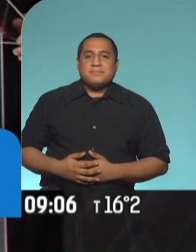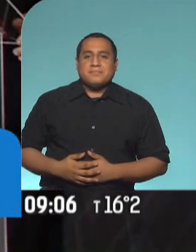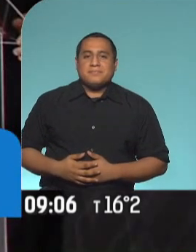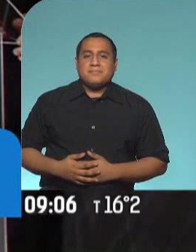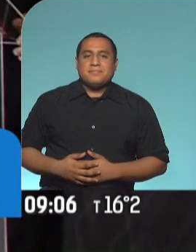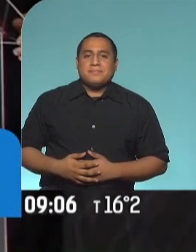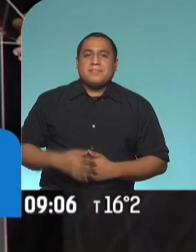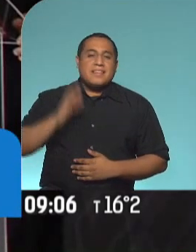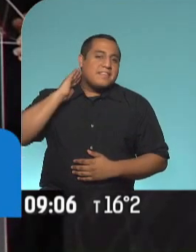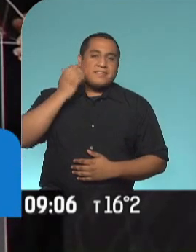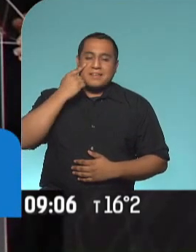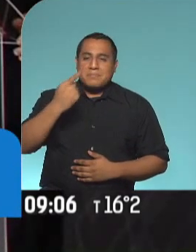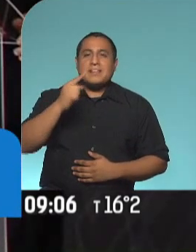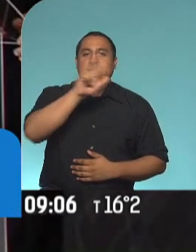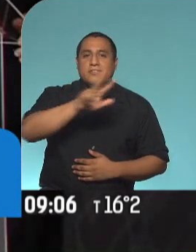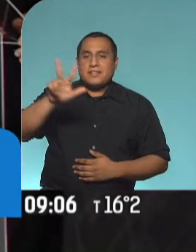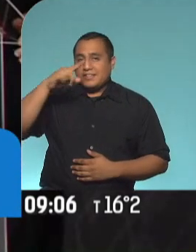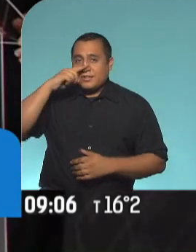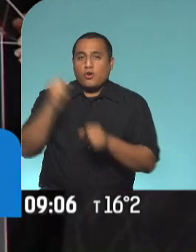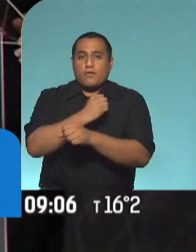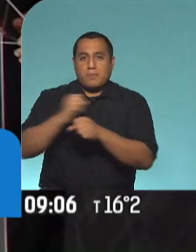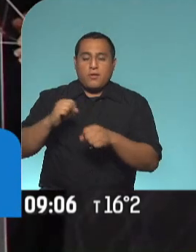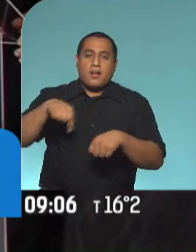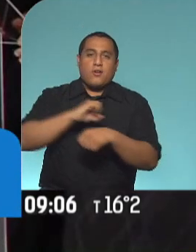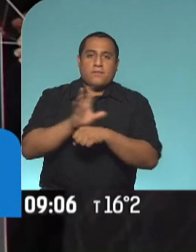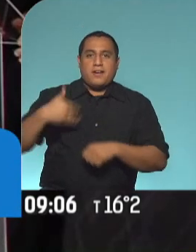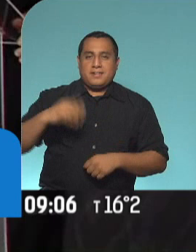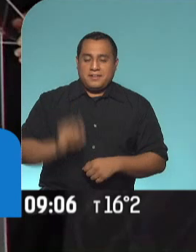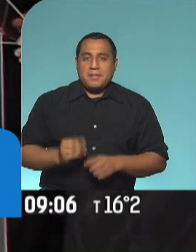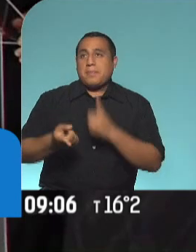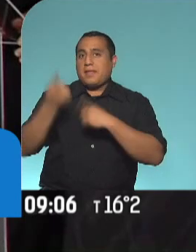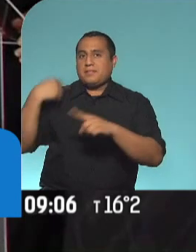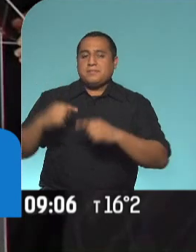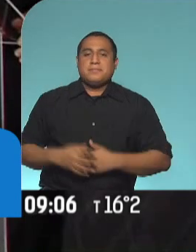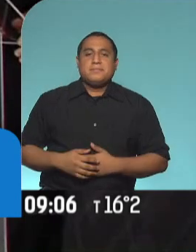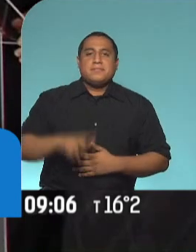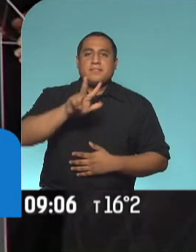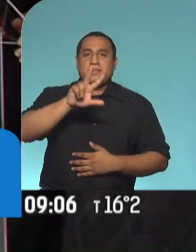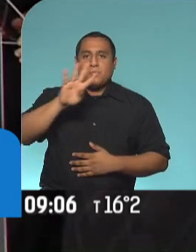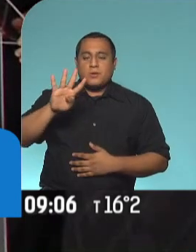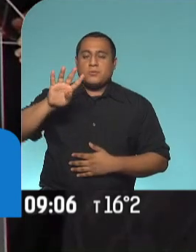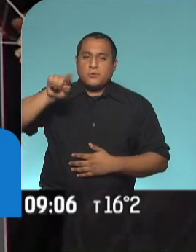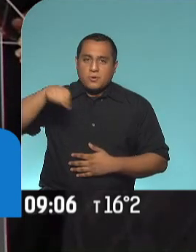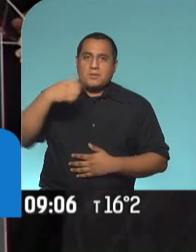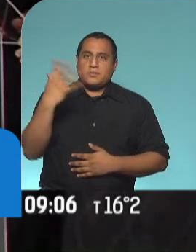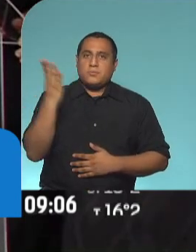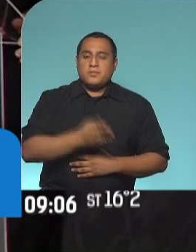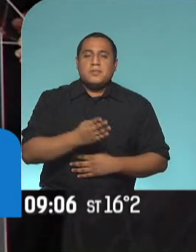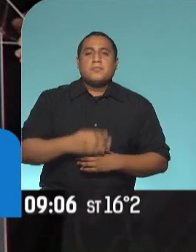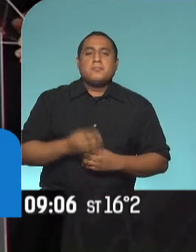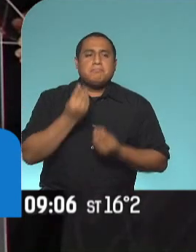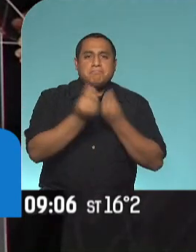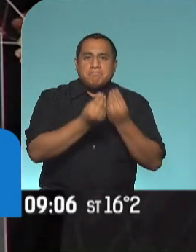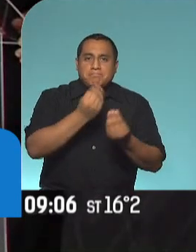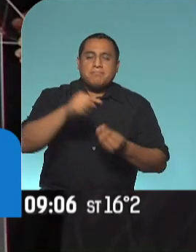16.337 son los casos confirmados de coronavirus en la República Argentina en la jornada de ayer, el 34,5% con